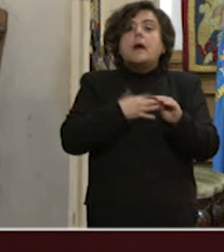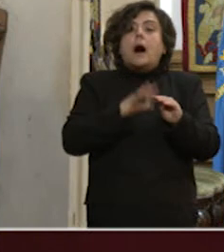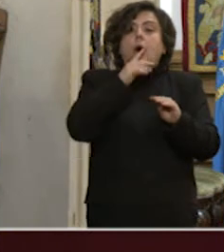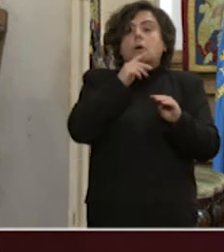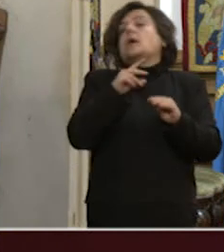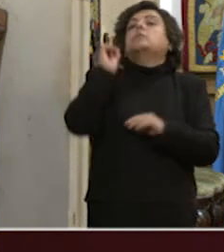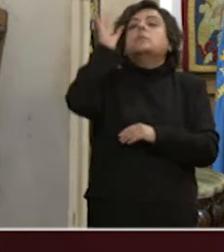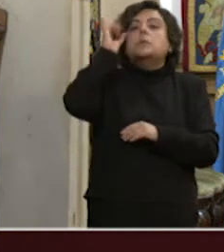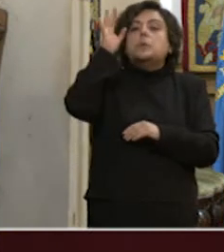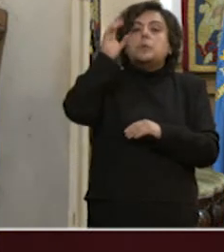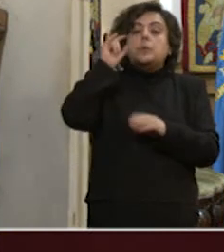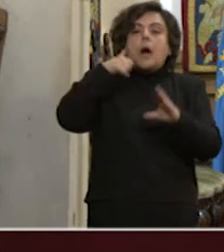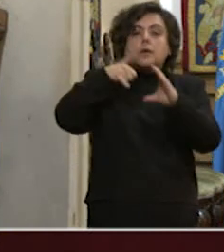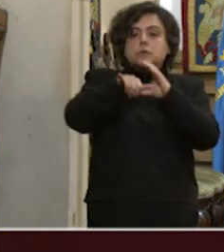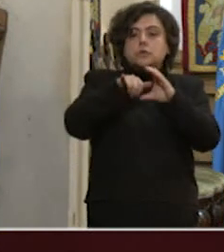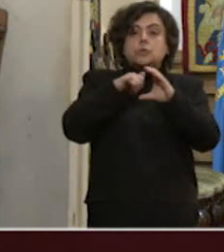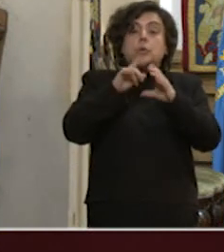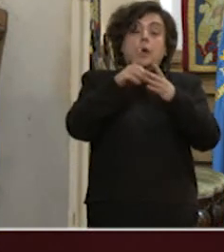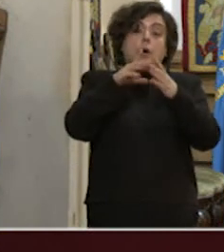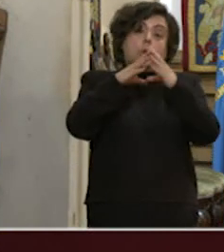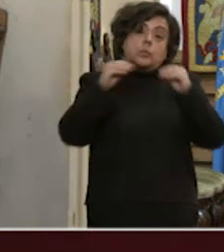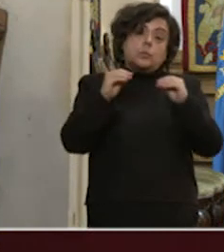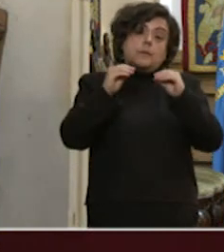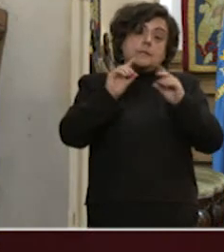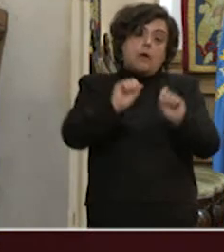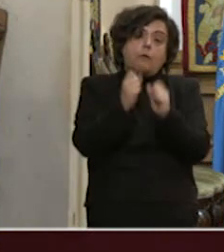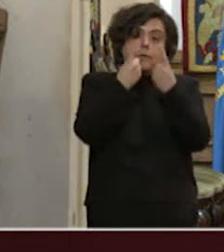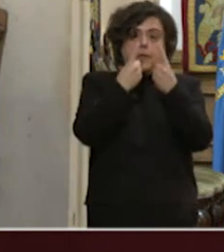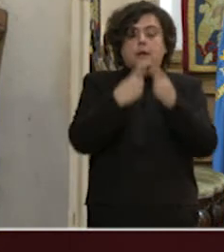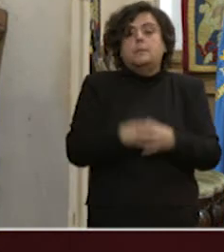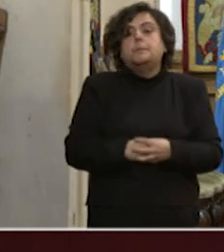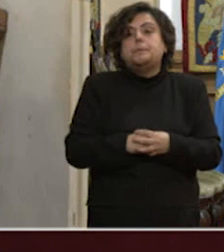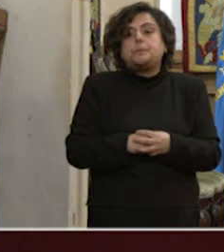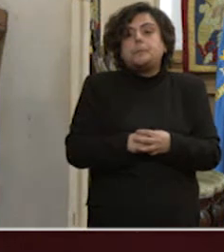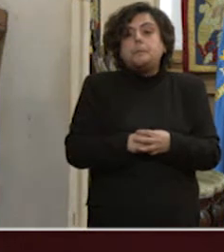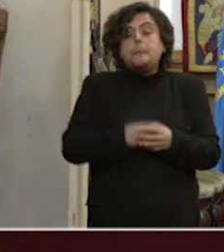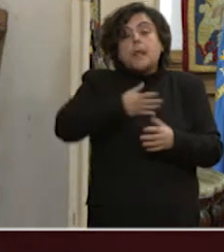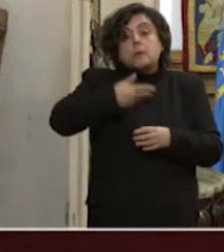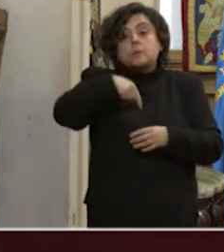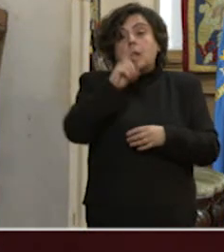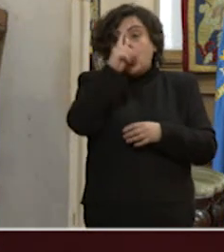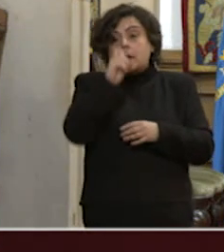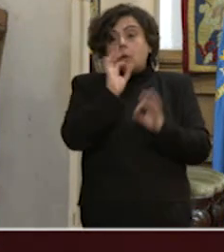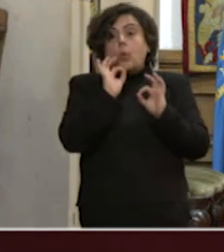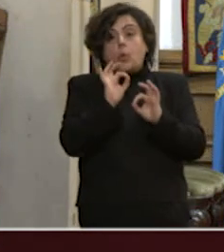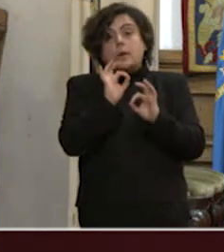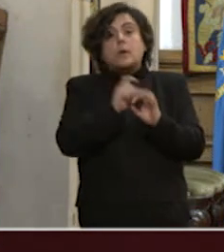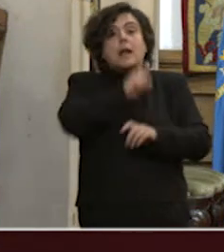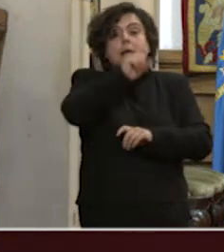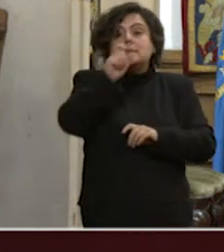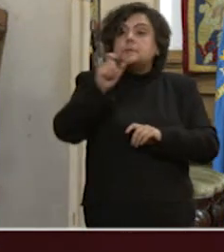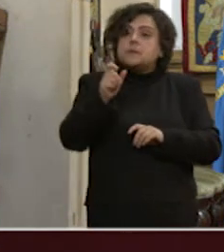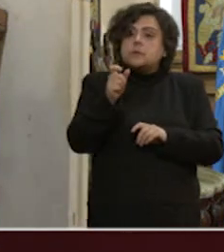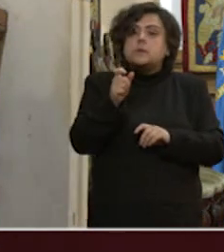acto a través del canal oficial de la Universidad de Oviedo en YouTube. Con nuestro recuerdo a las víctimas de